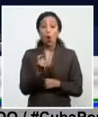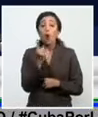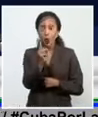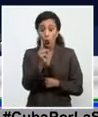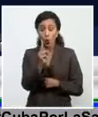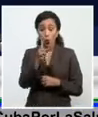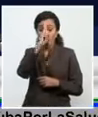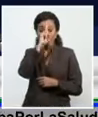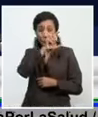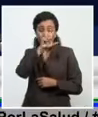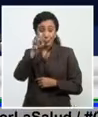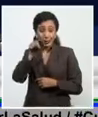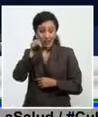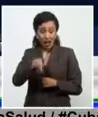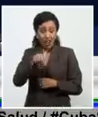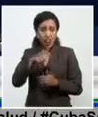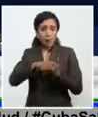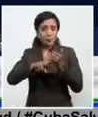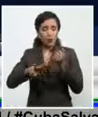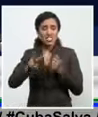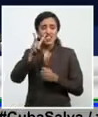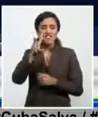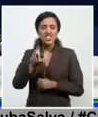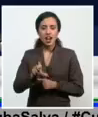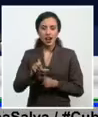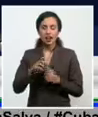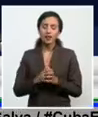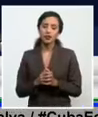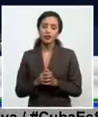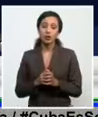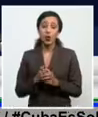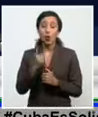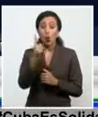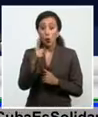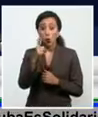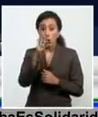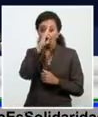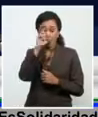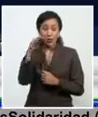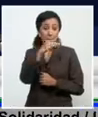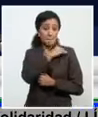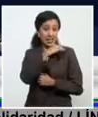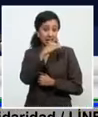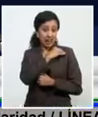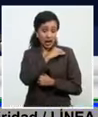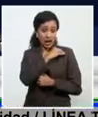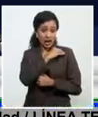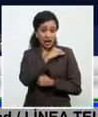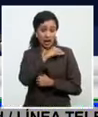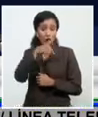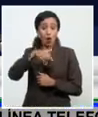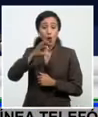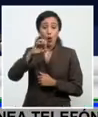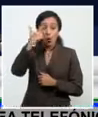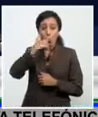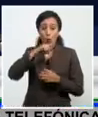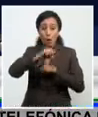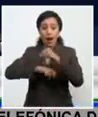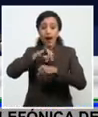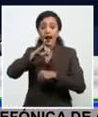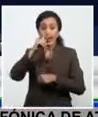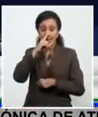Celestino Hernández de Villa Clara, uno en el Hospital Militar Joaquín Castillo Duani de Santiago de